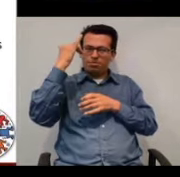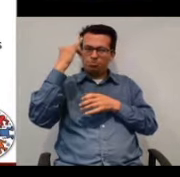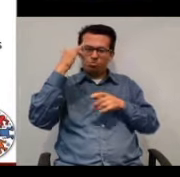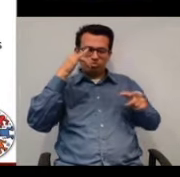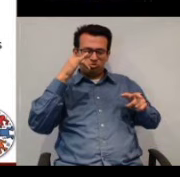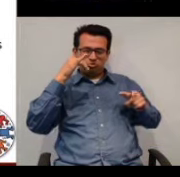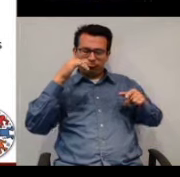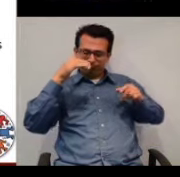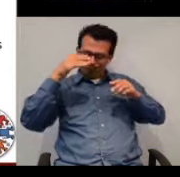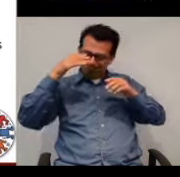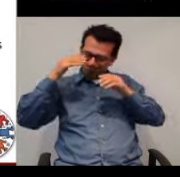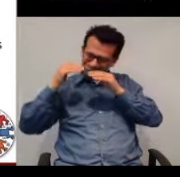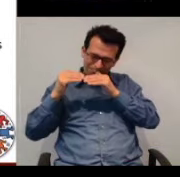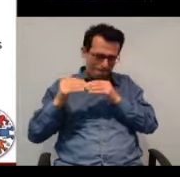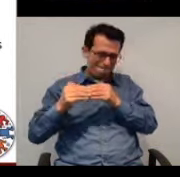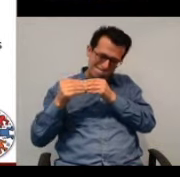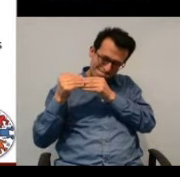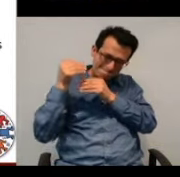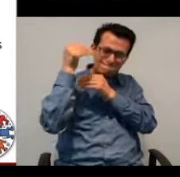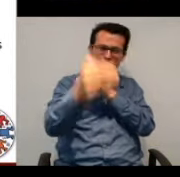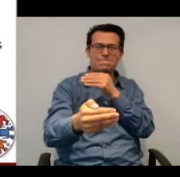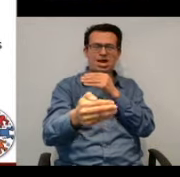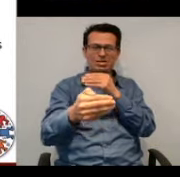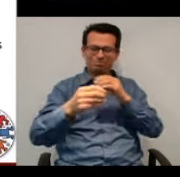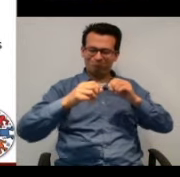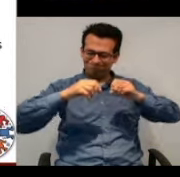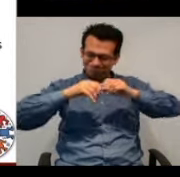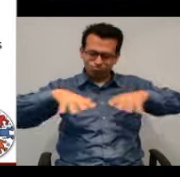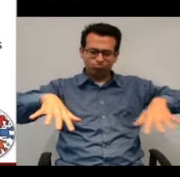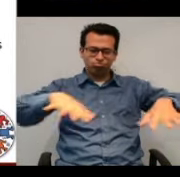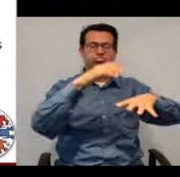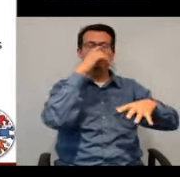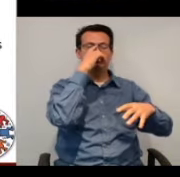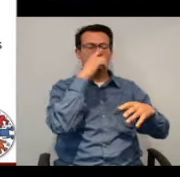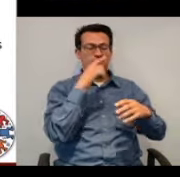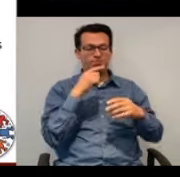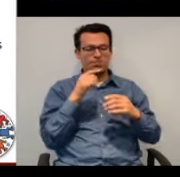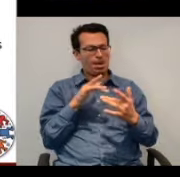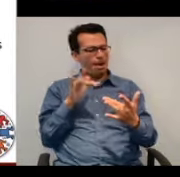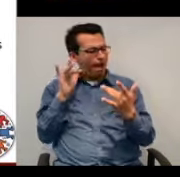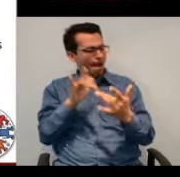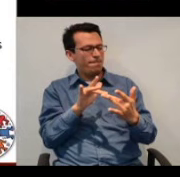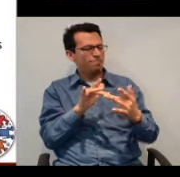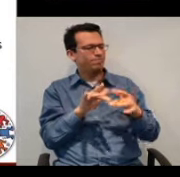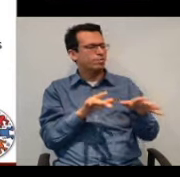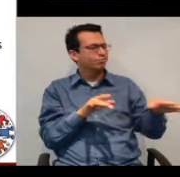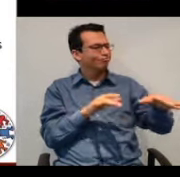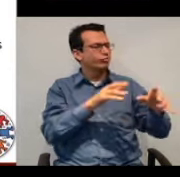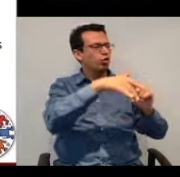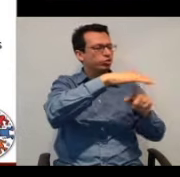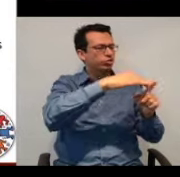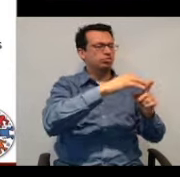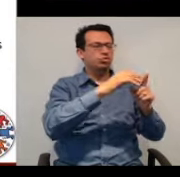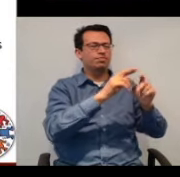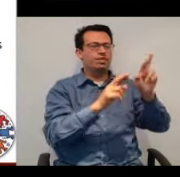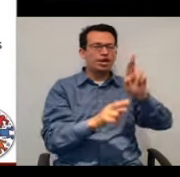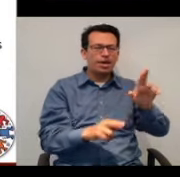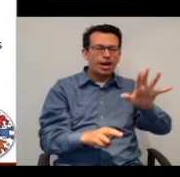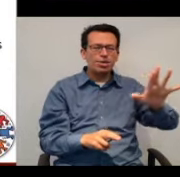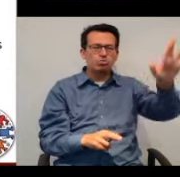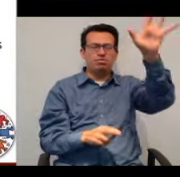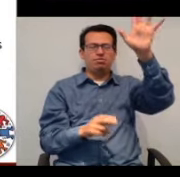deben trascenderlo y se deben articular pertinencia con los actores y contextos regionales. Los espacios deben propiciar el diálogo